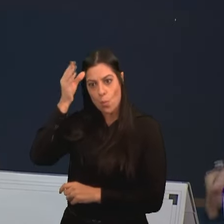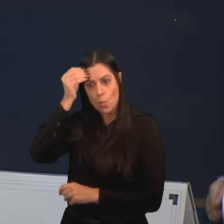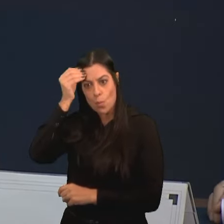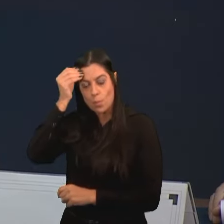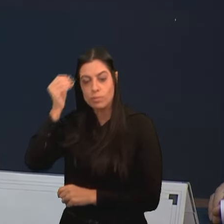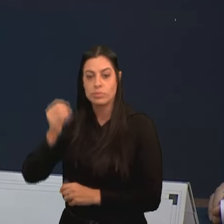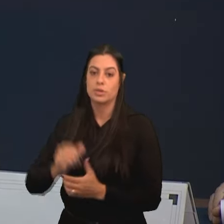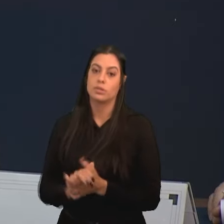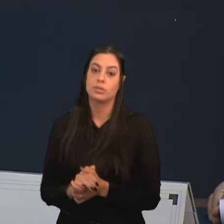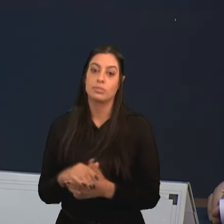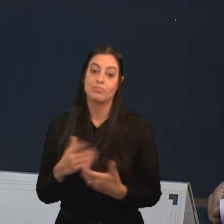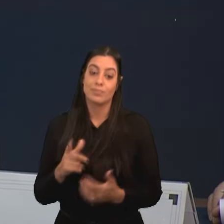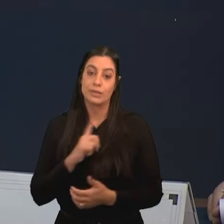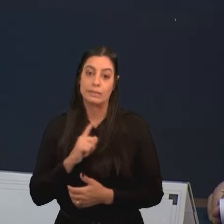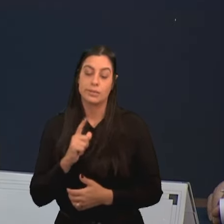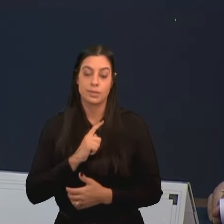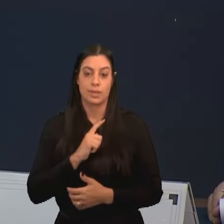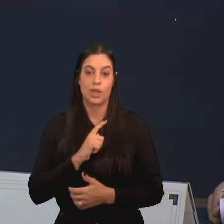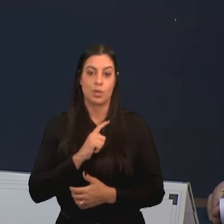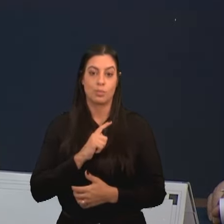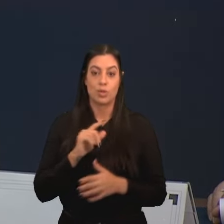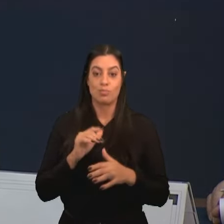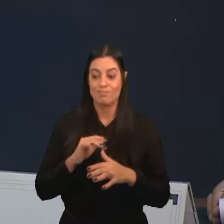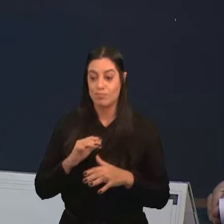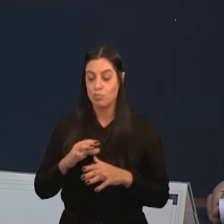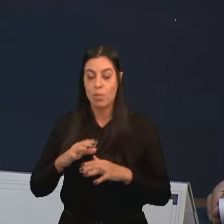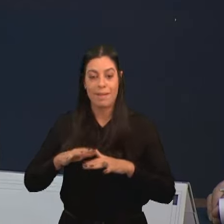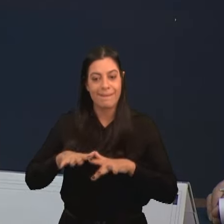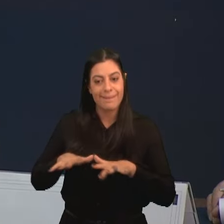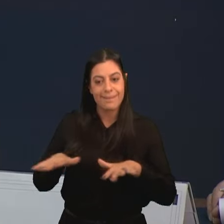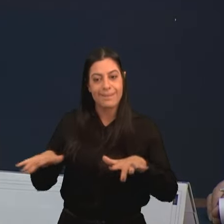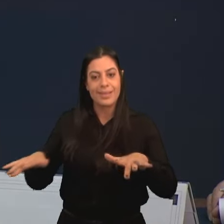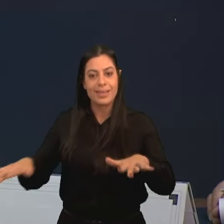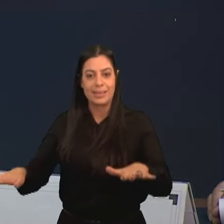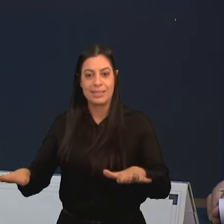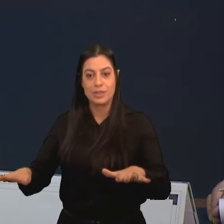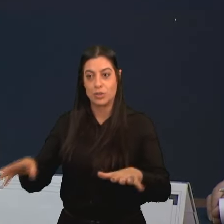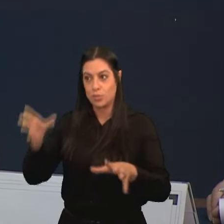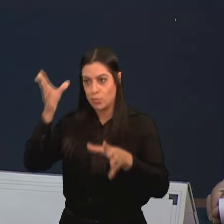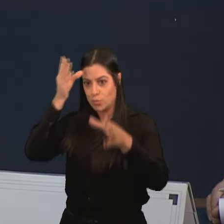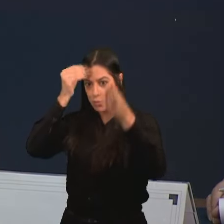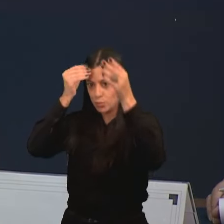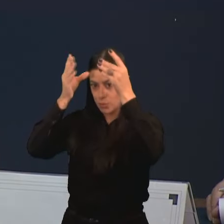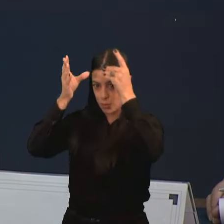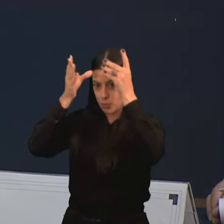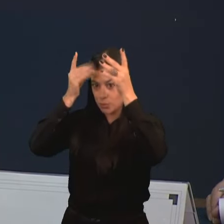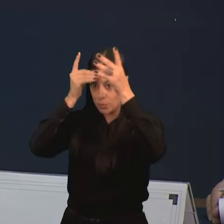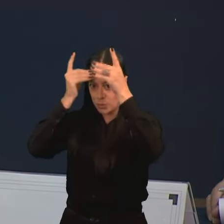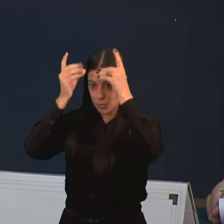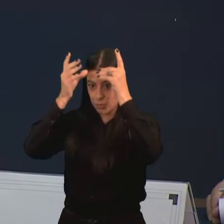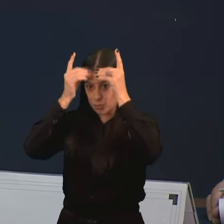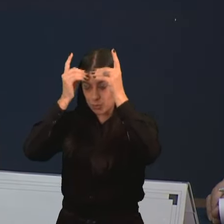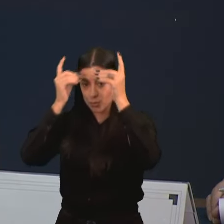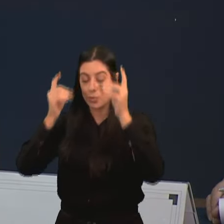cerebro. Mientras que tenemos una red de procesos biológicos e